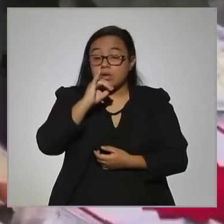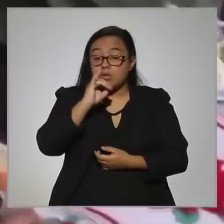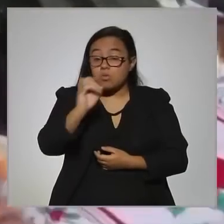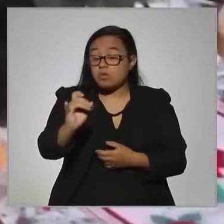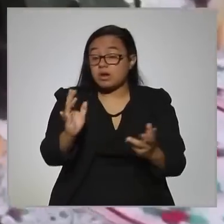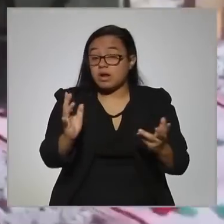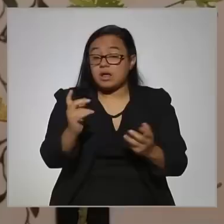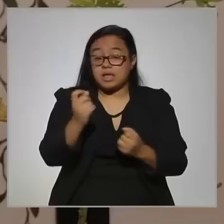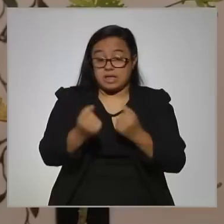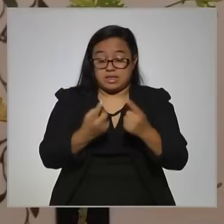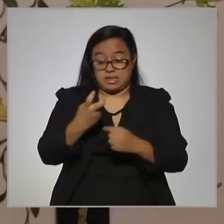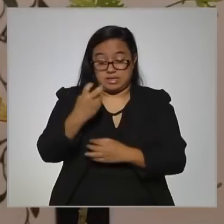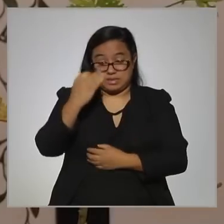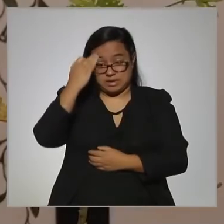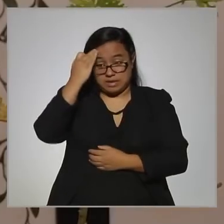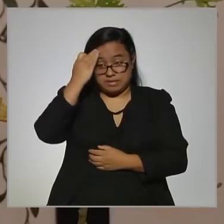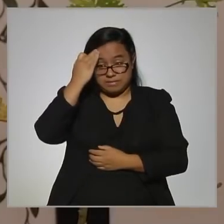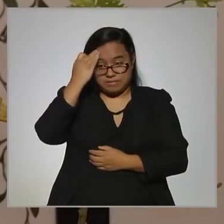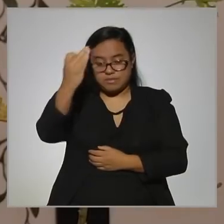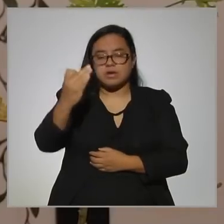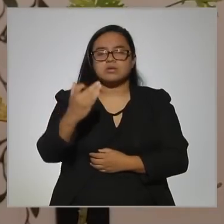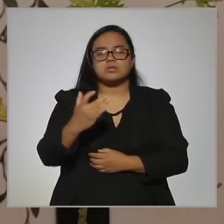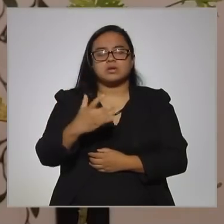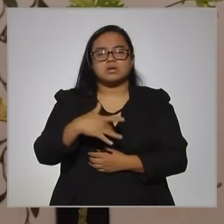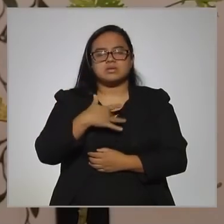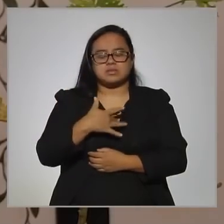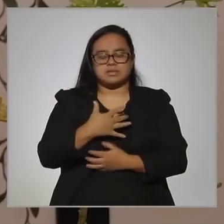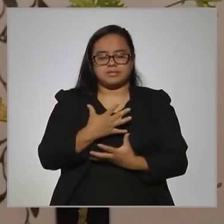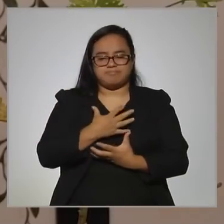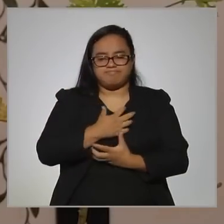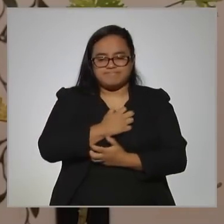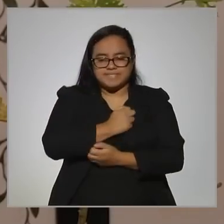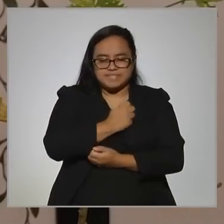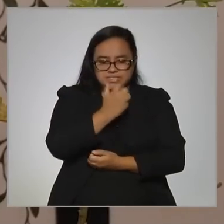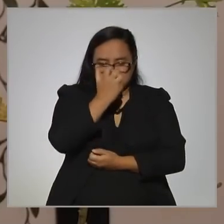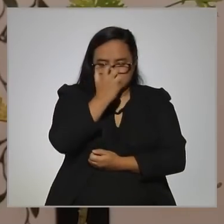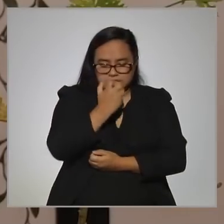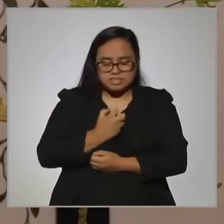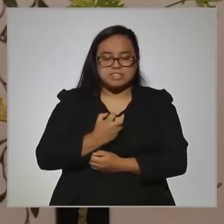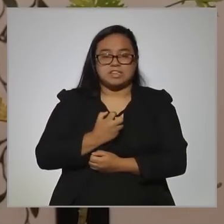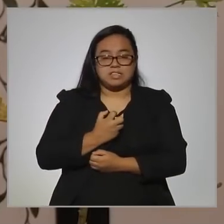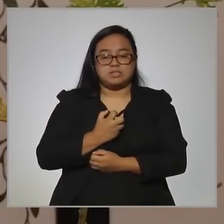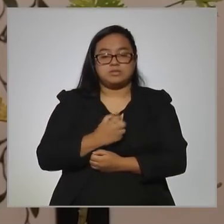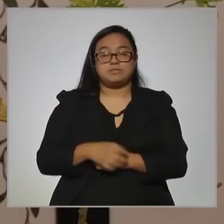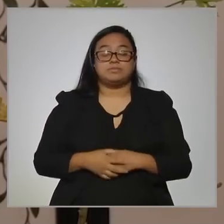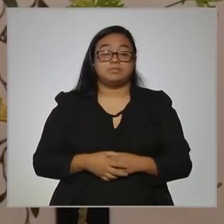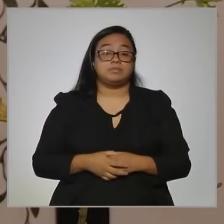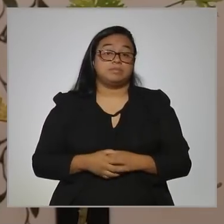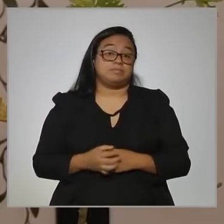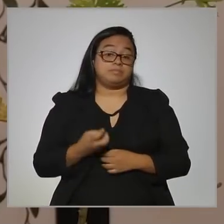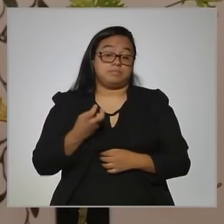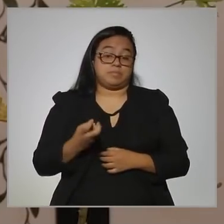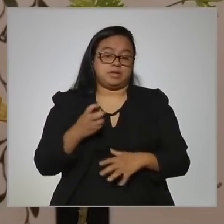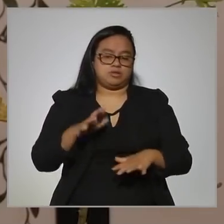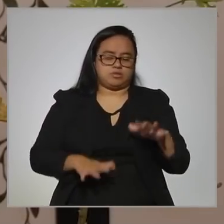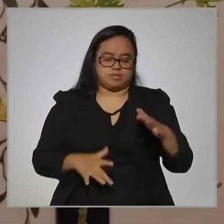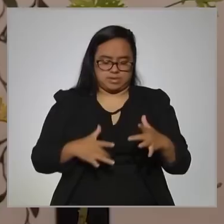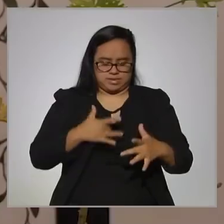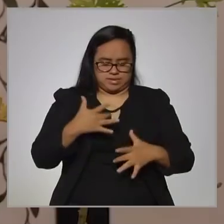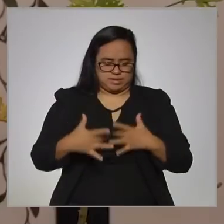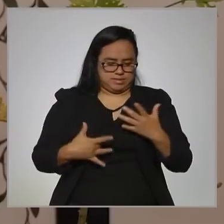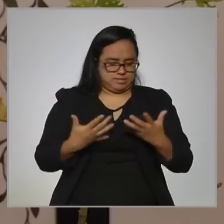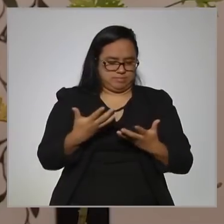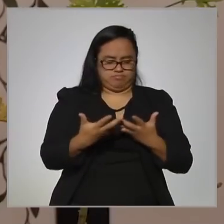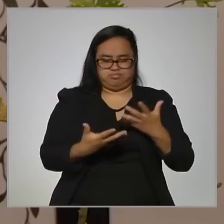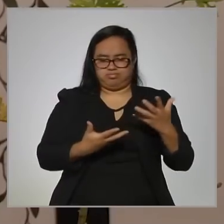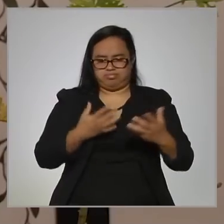también son épocas en las que nos sentimos con mucha nostalgia, nos sentimos con mucha tristeza y eso puede causar muchos sentimientos